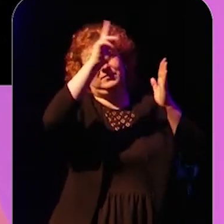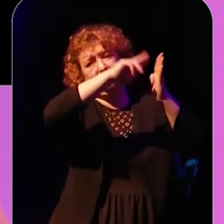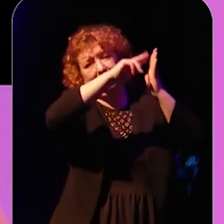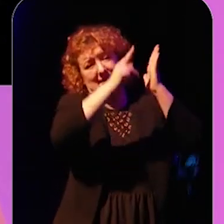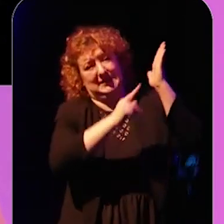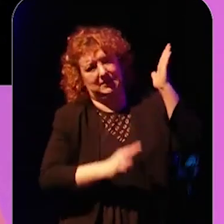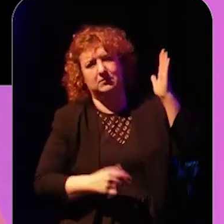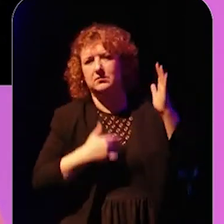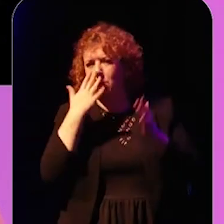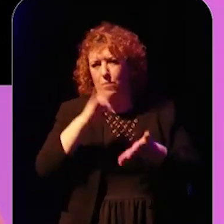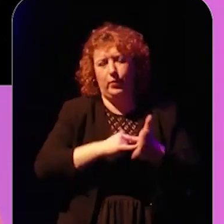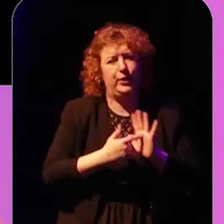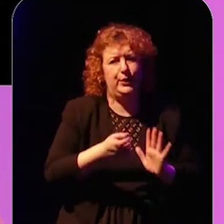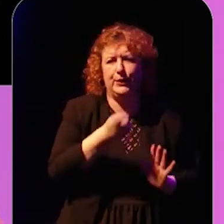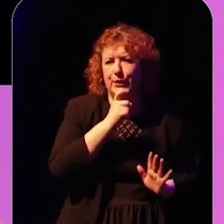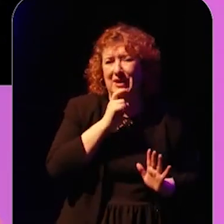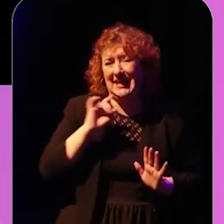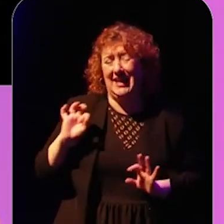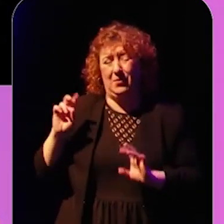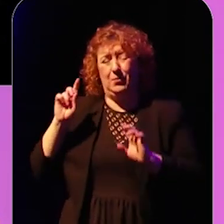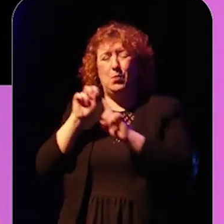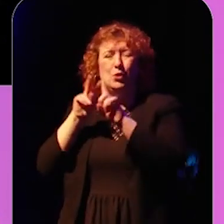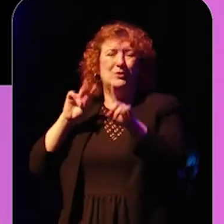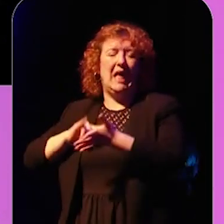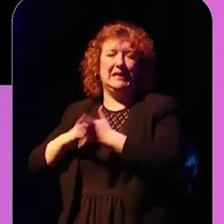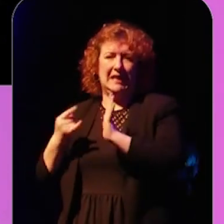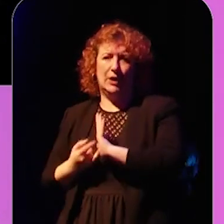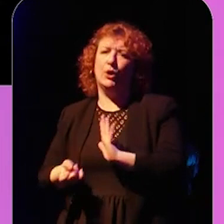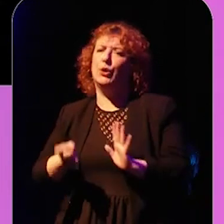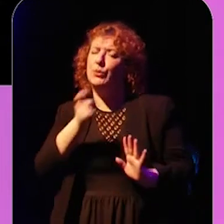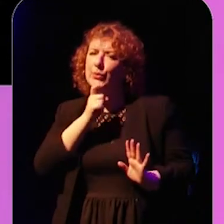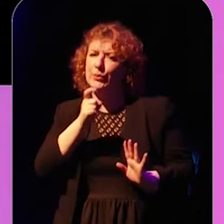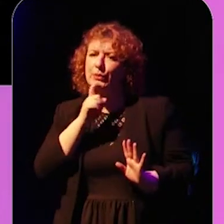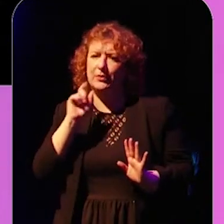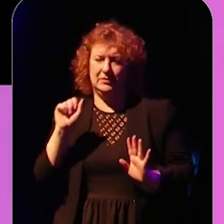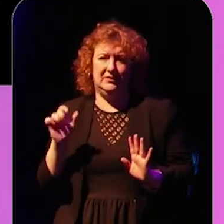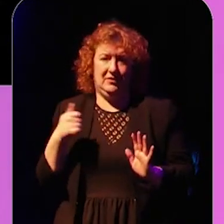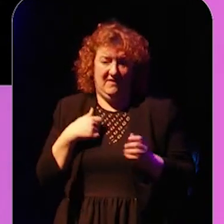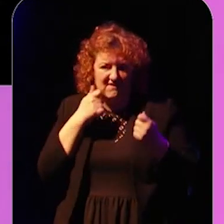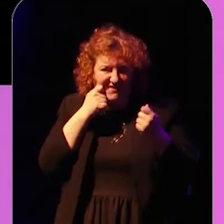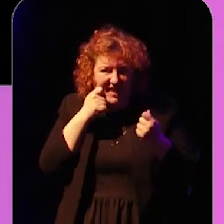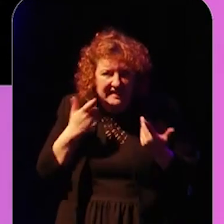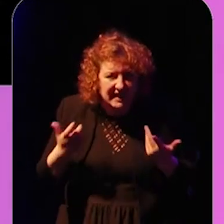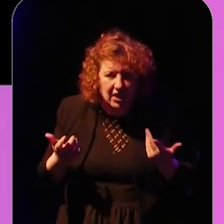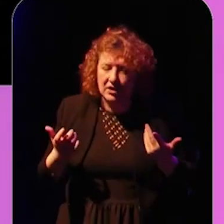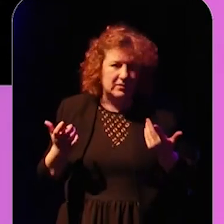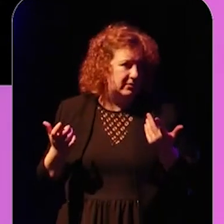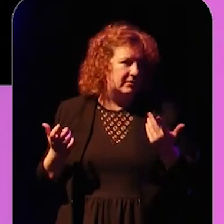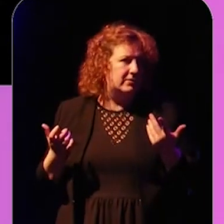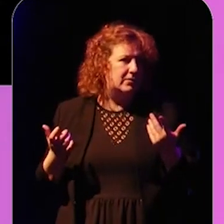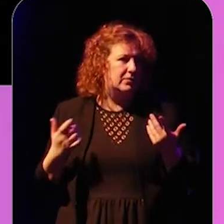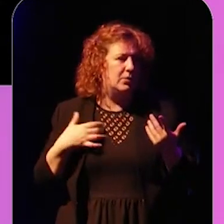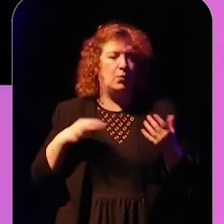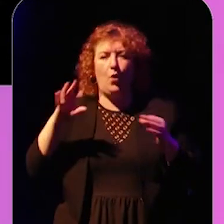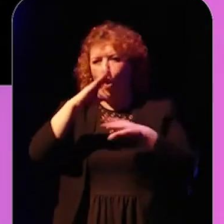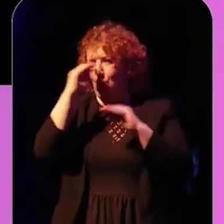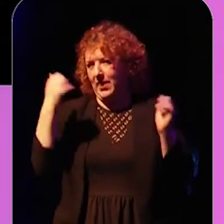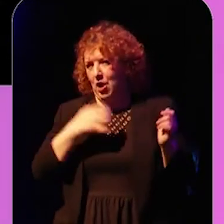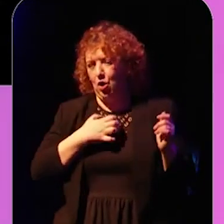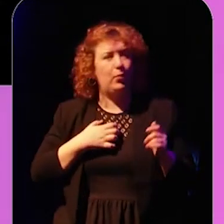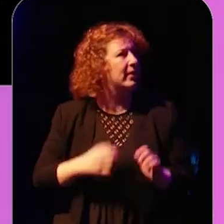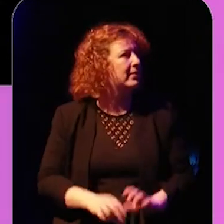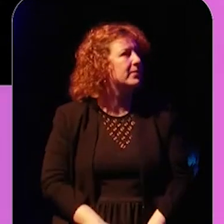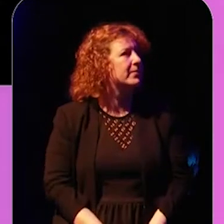cual son proyectos que tienen una complejidad luego técnica de física que no podemos tampoco dejar de